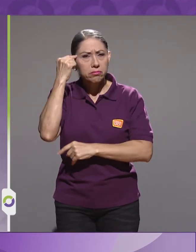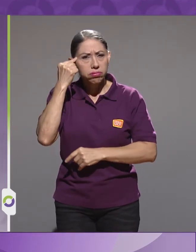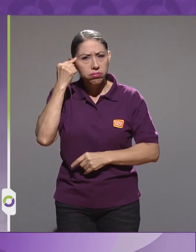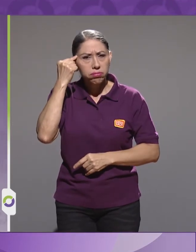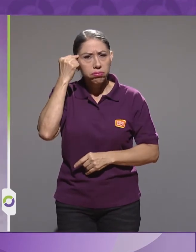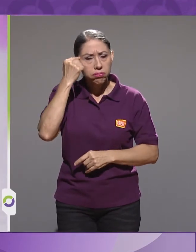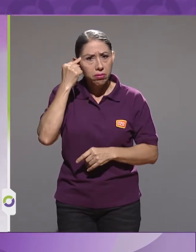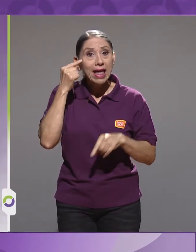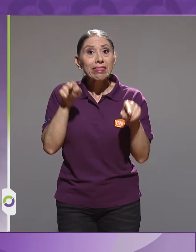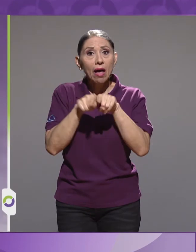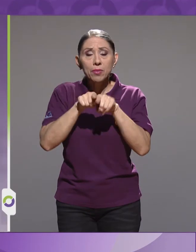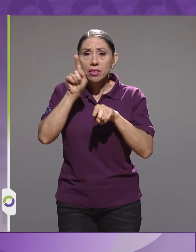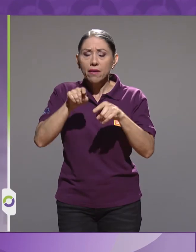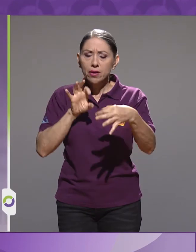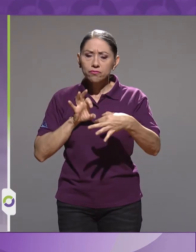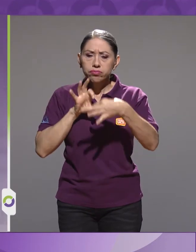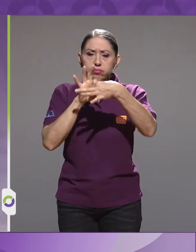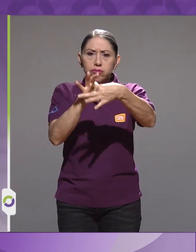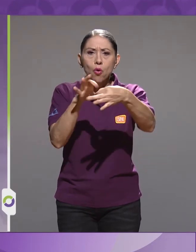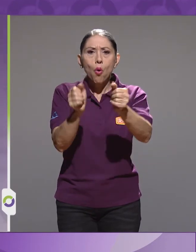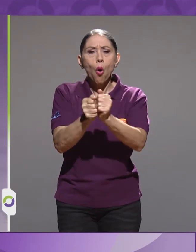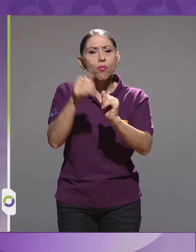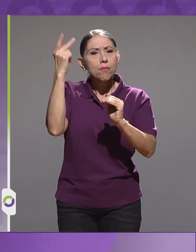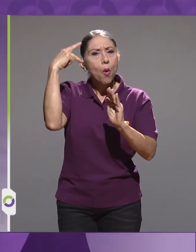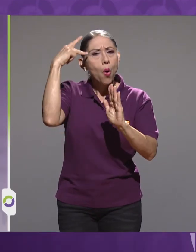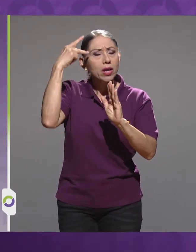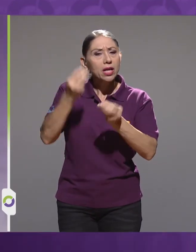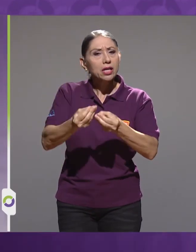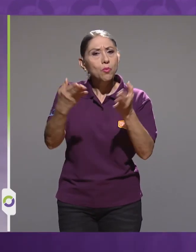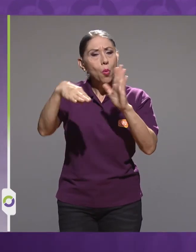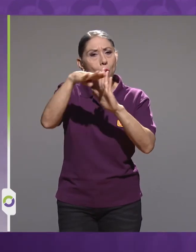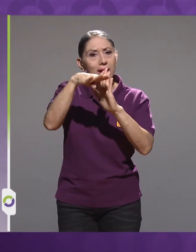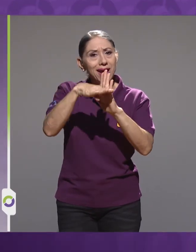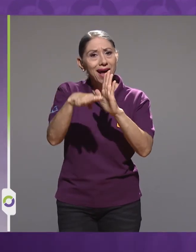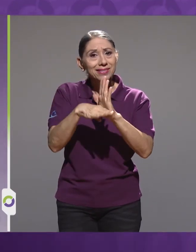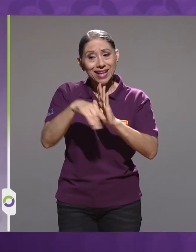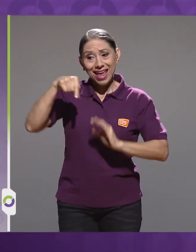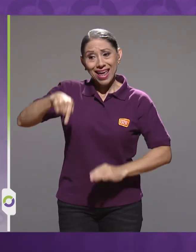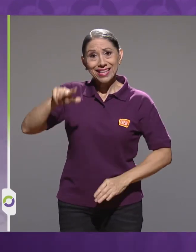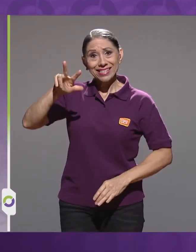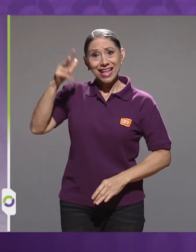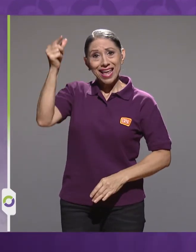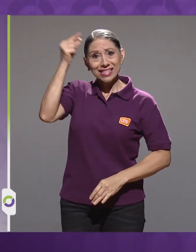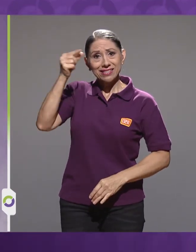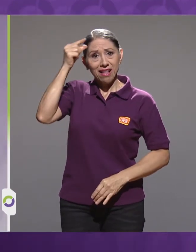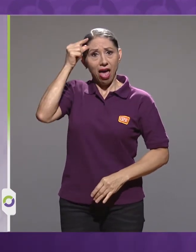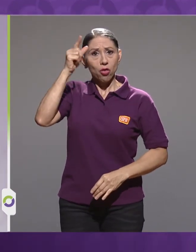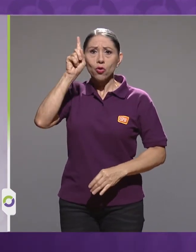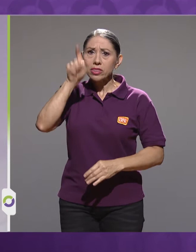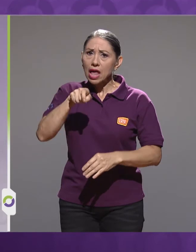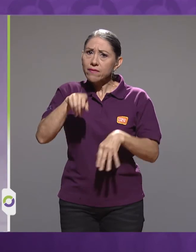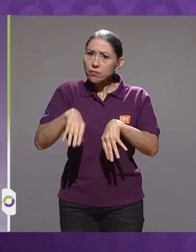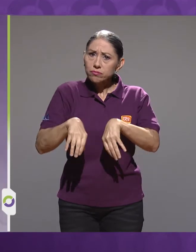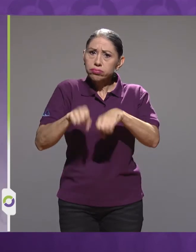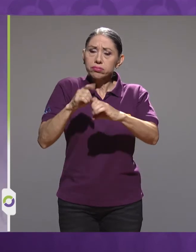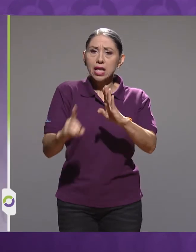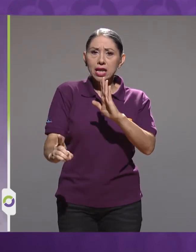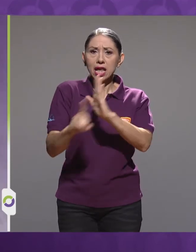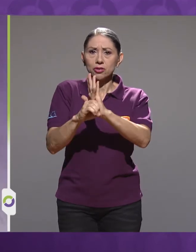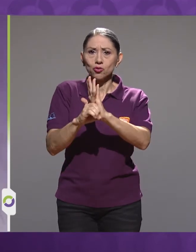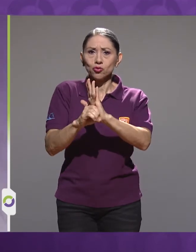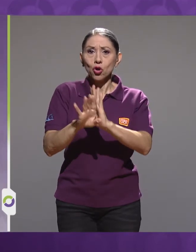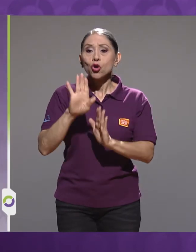hagamos esta reflexión también en términos de las políticas públicas, de este Estado como garante de derechos, cuál debería